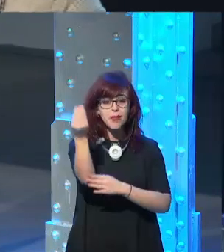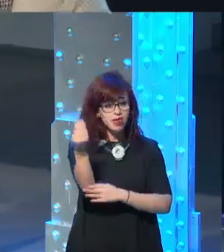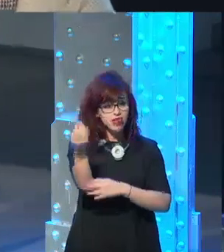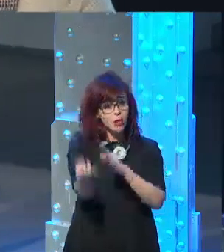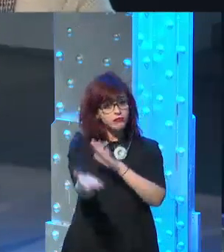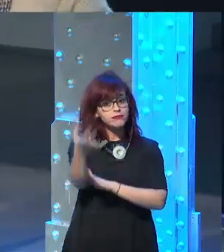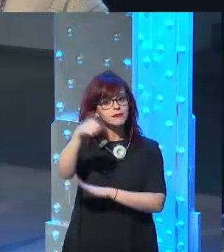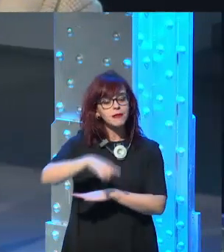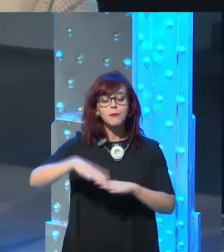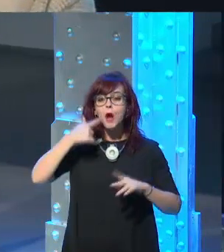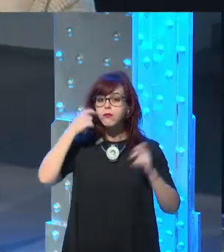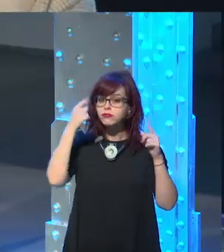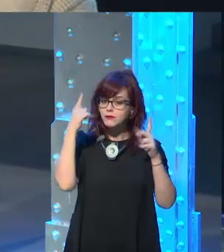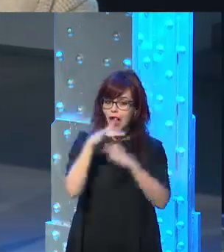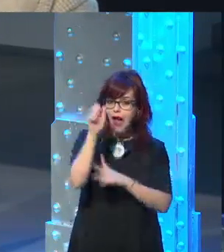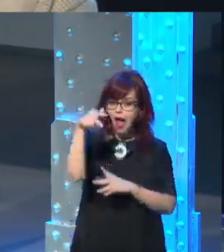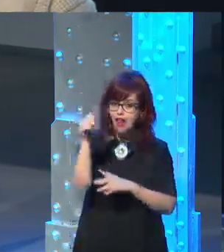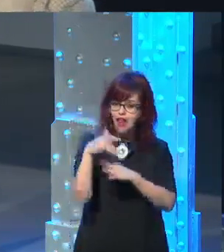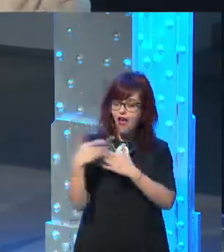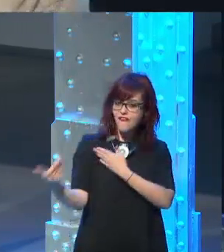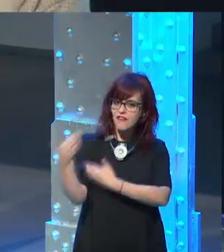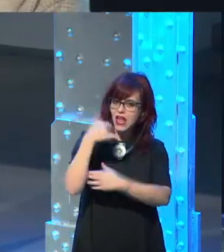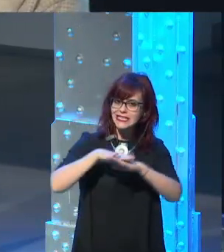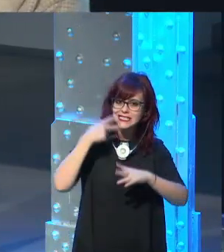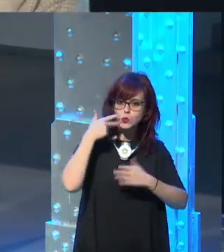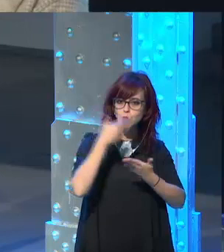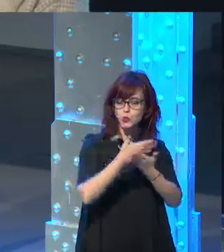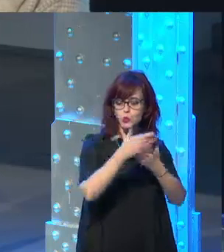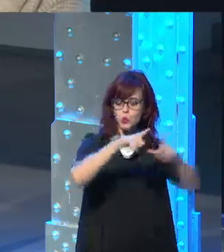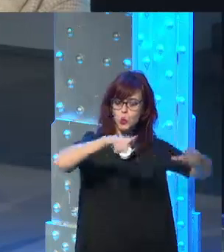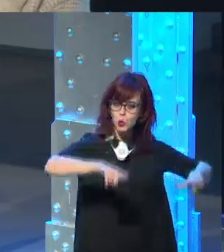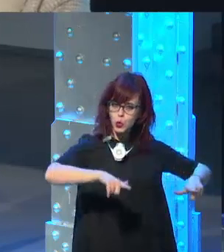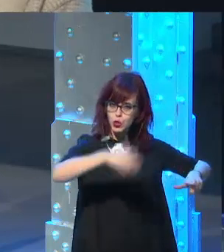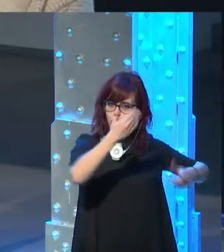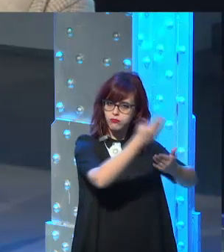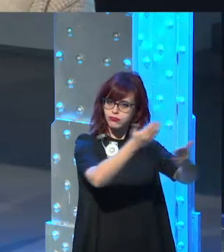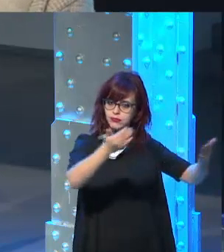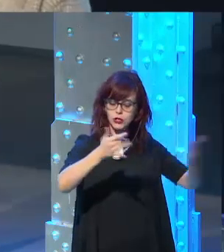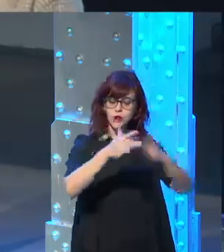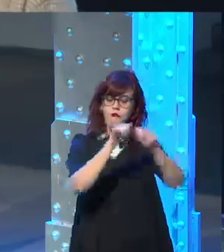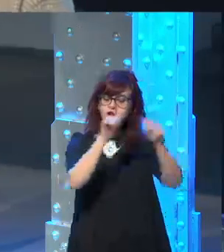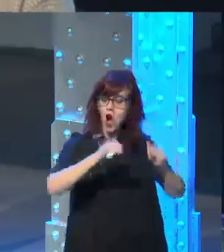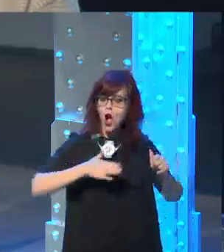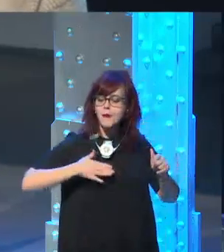descubrí. Ana vino a visitar mi estudio y yo tenía estas